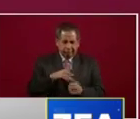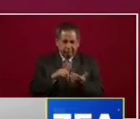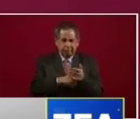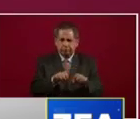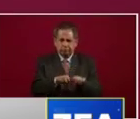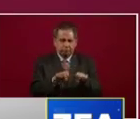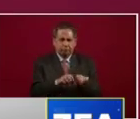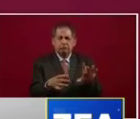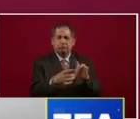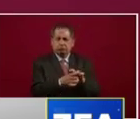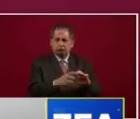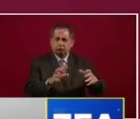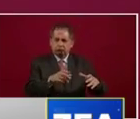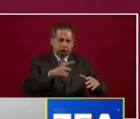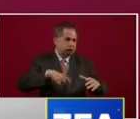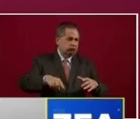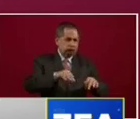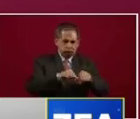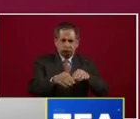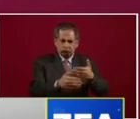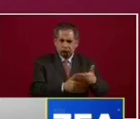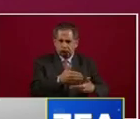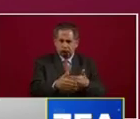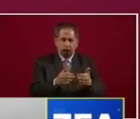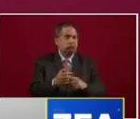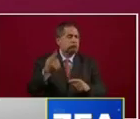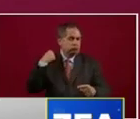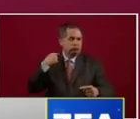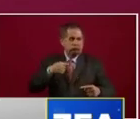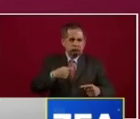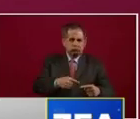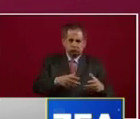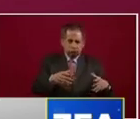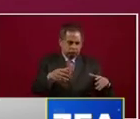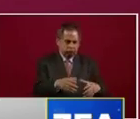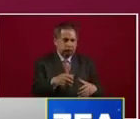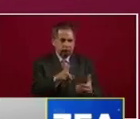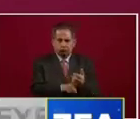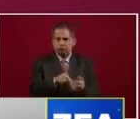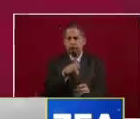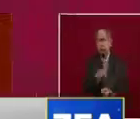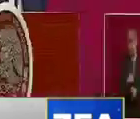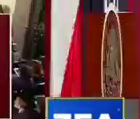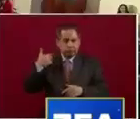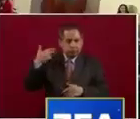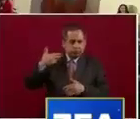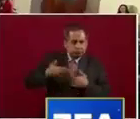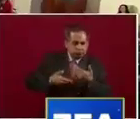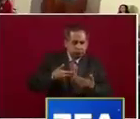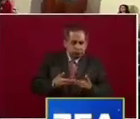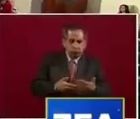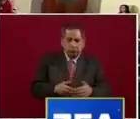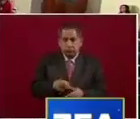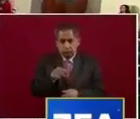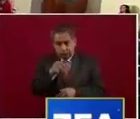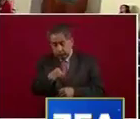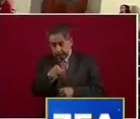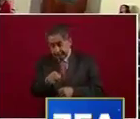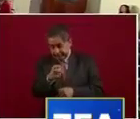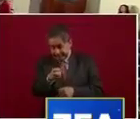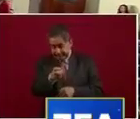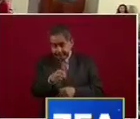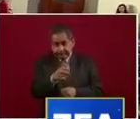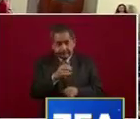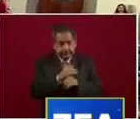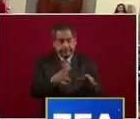humana que platicarán en las mañaneras santas atrás no no estaba e